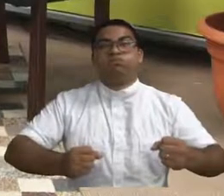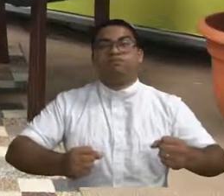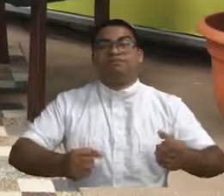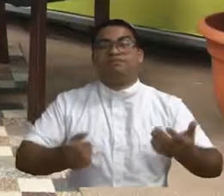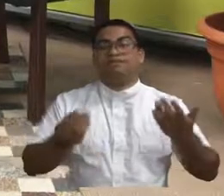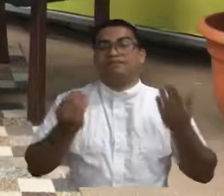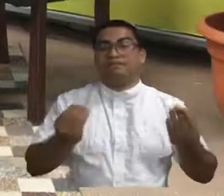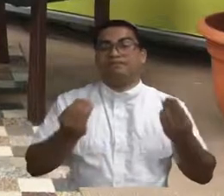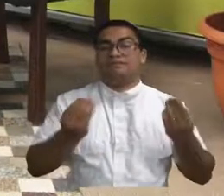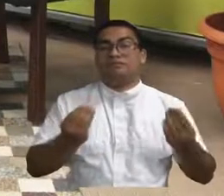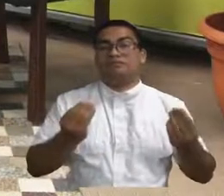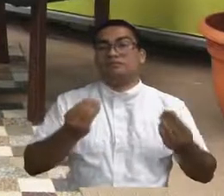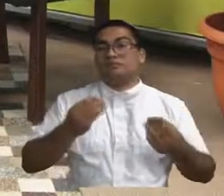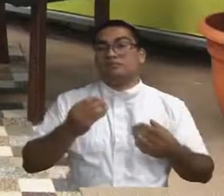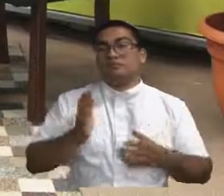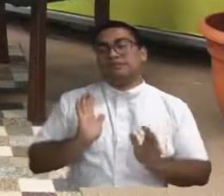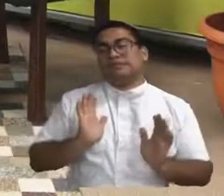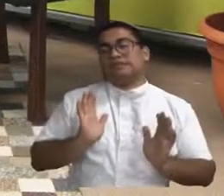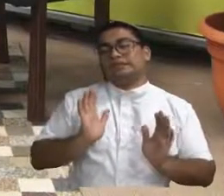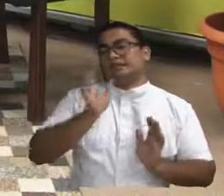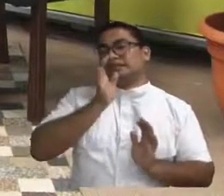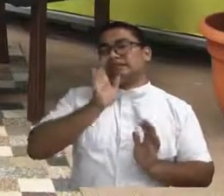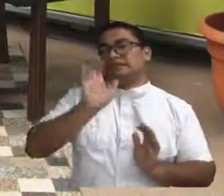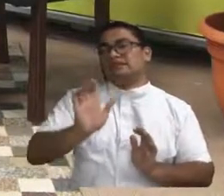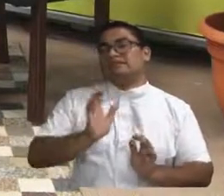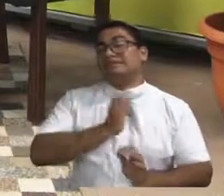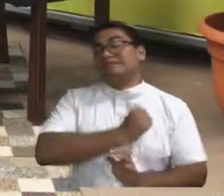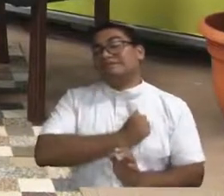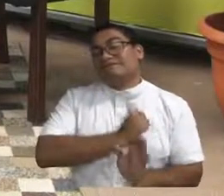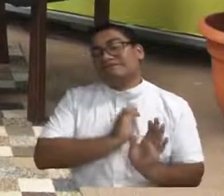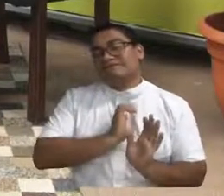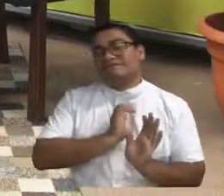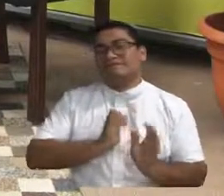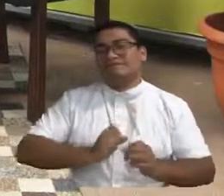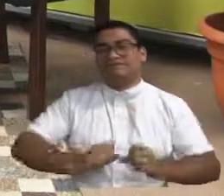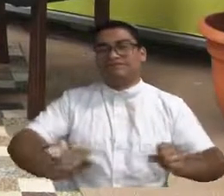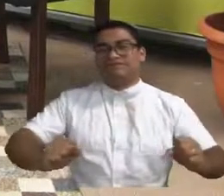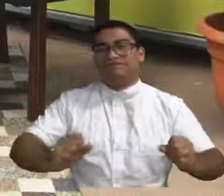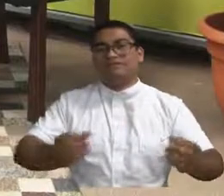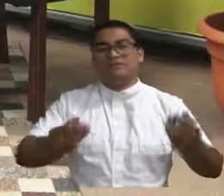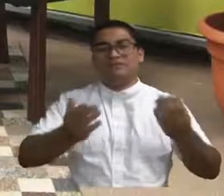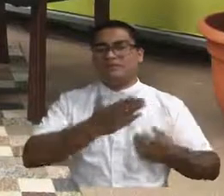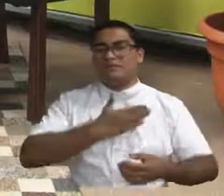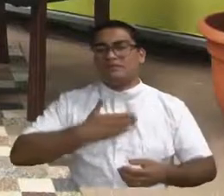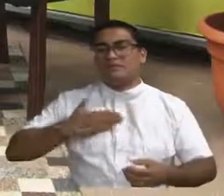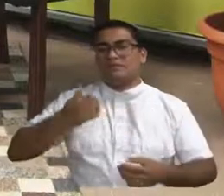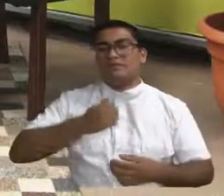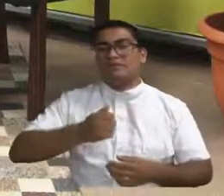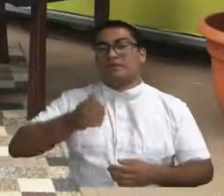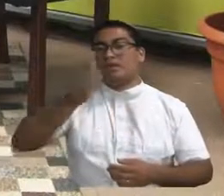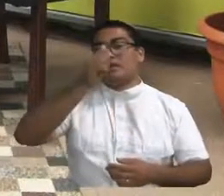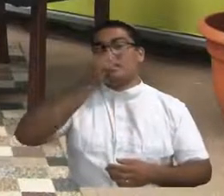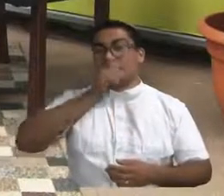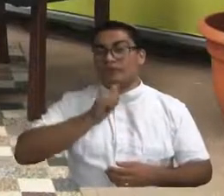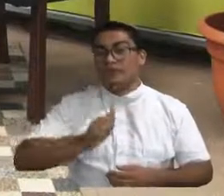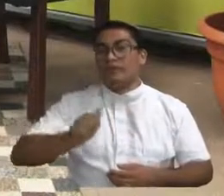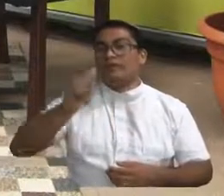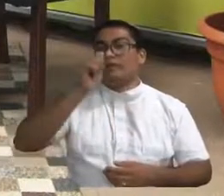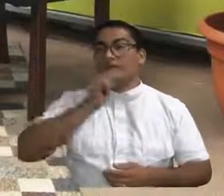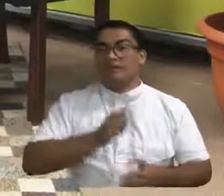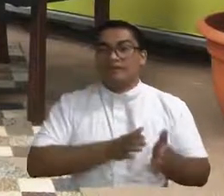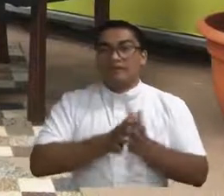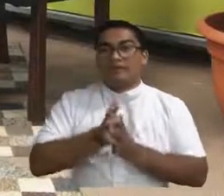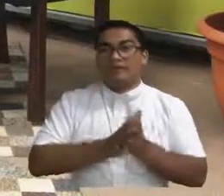bastante pesar ver estos niños. Entonces yo recomiendo mejor abundante líquido o agua, o si le van a dar refrescos que